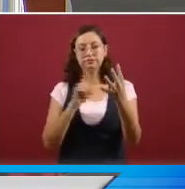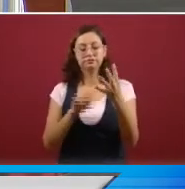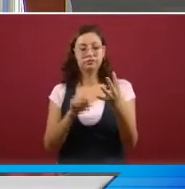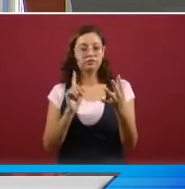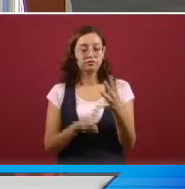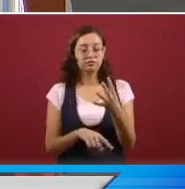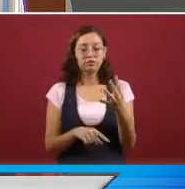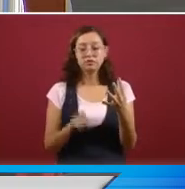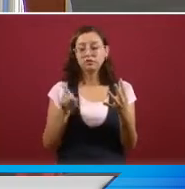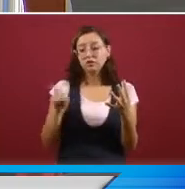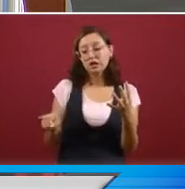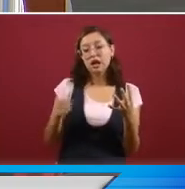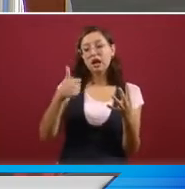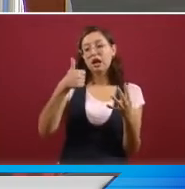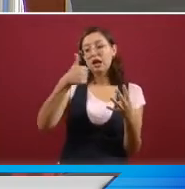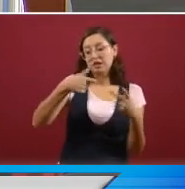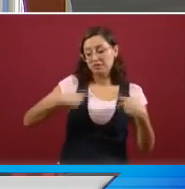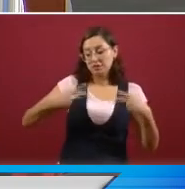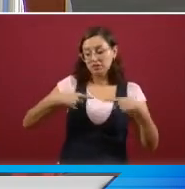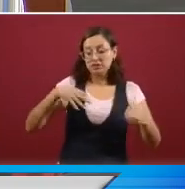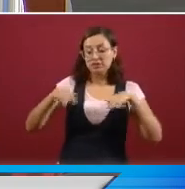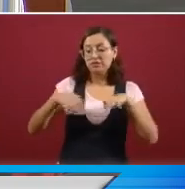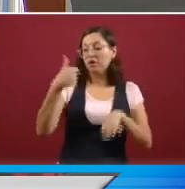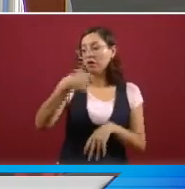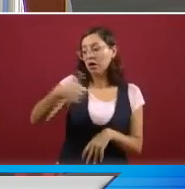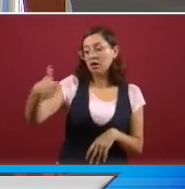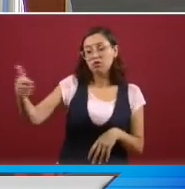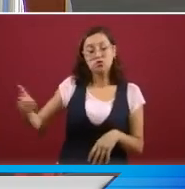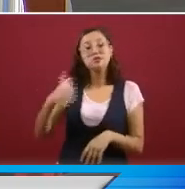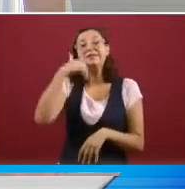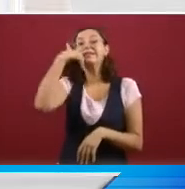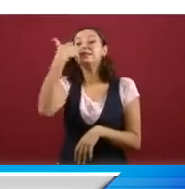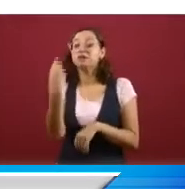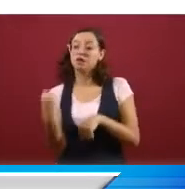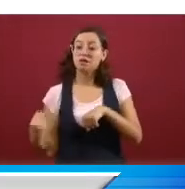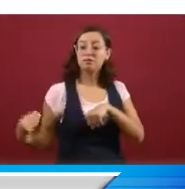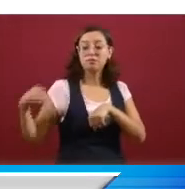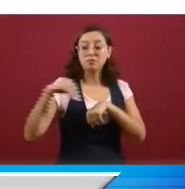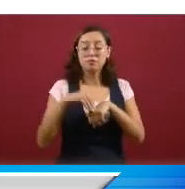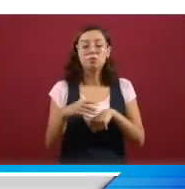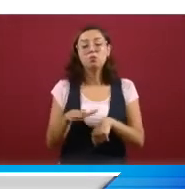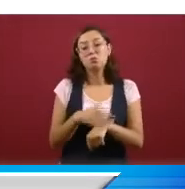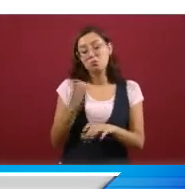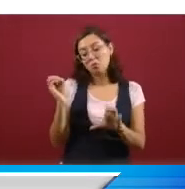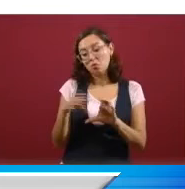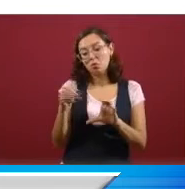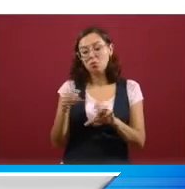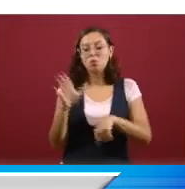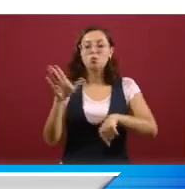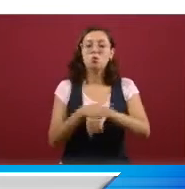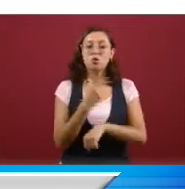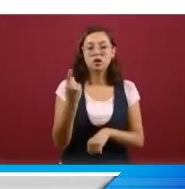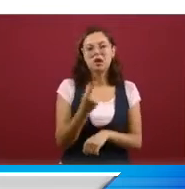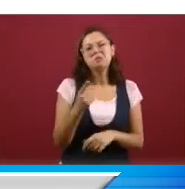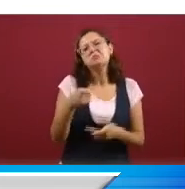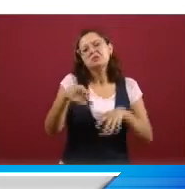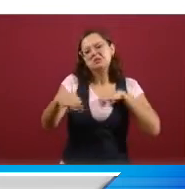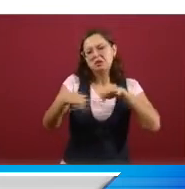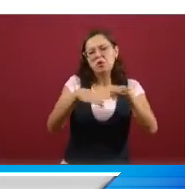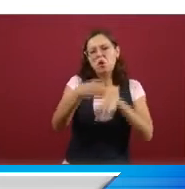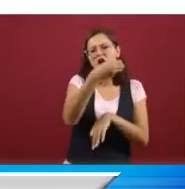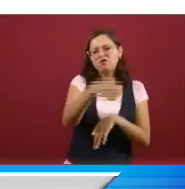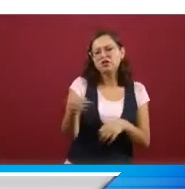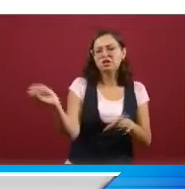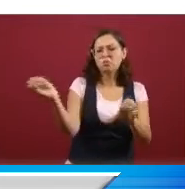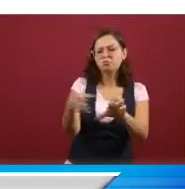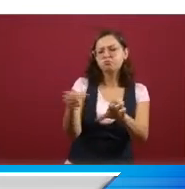15% del Producto Interno Bruto. Las pensiones de los trabajadores dependen del ahorro, el periodo de retiro, la expectativa de vida, ahorro